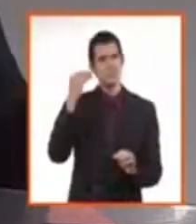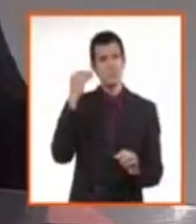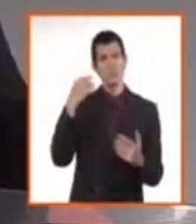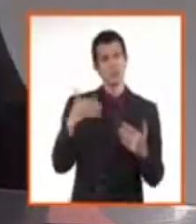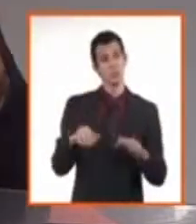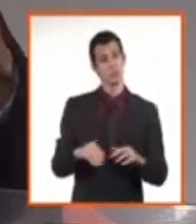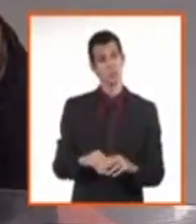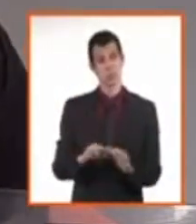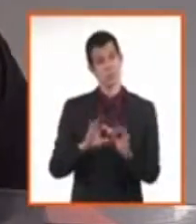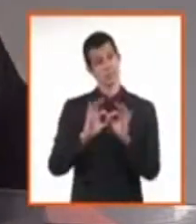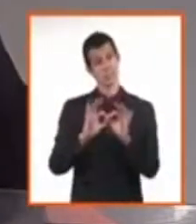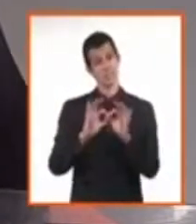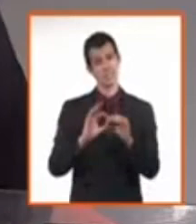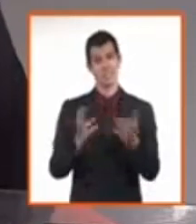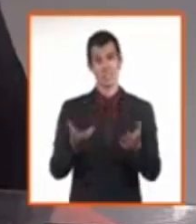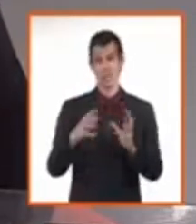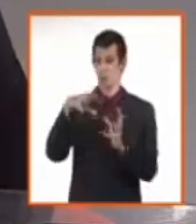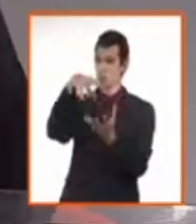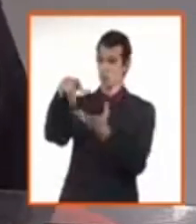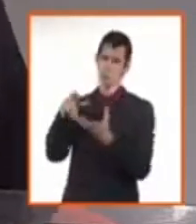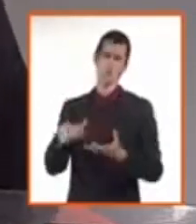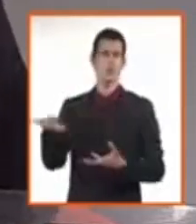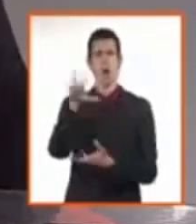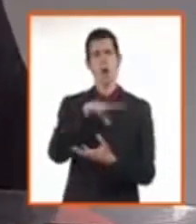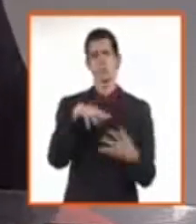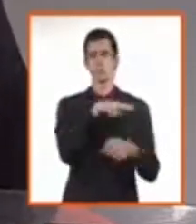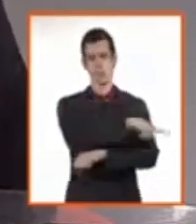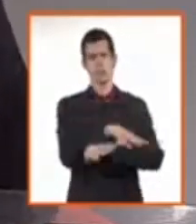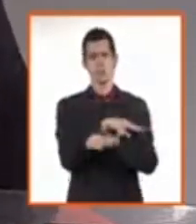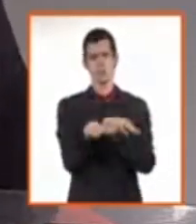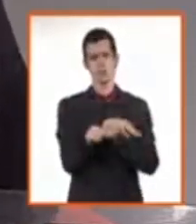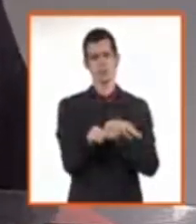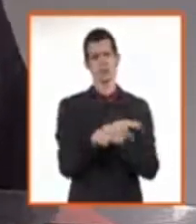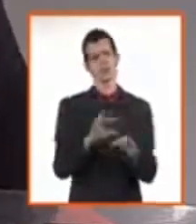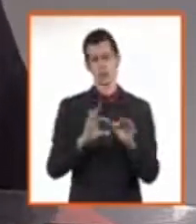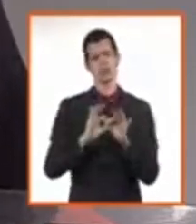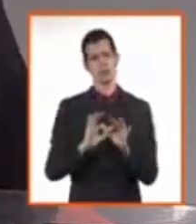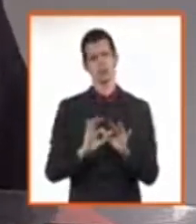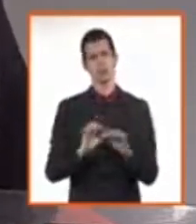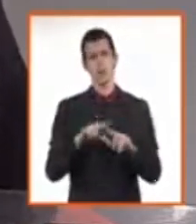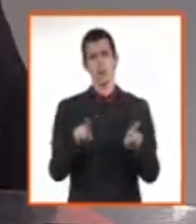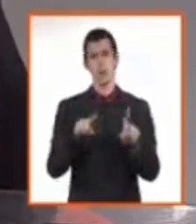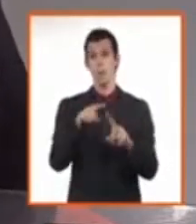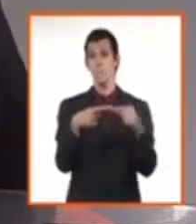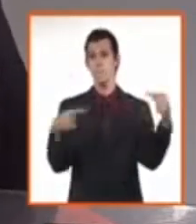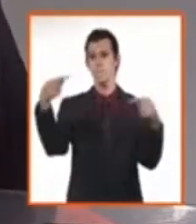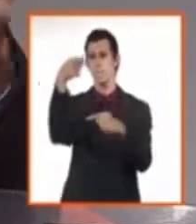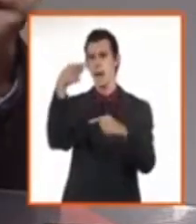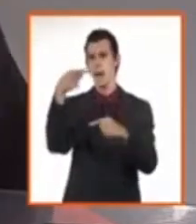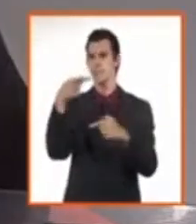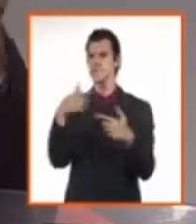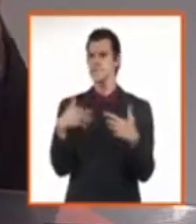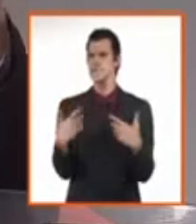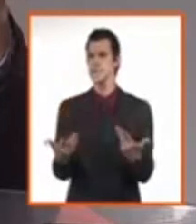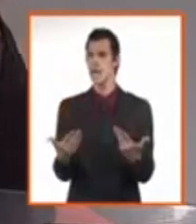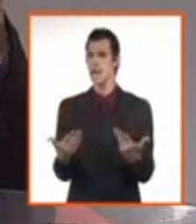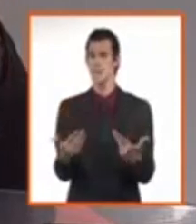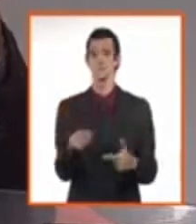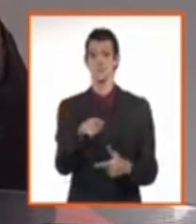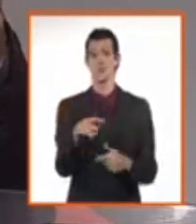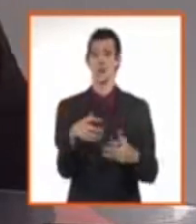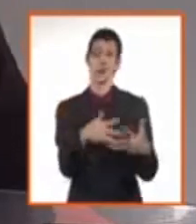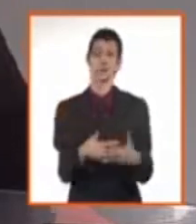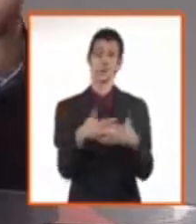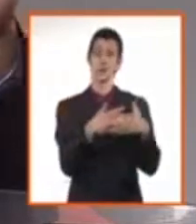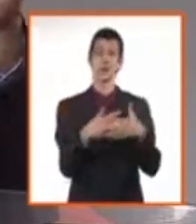inflación todos los problemas económicos haberse movilizado dio mostró también algo que ha resultado ser